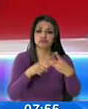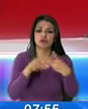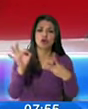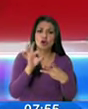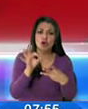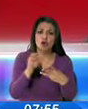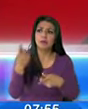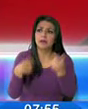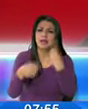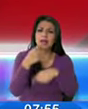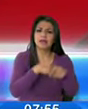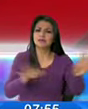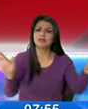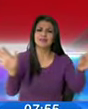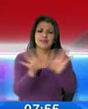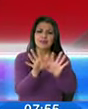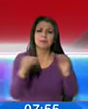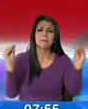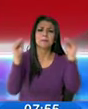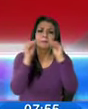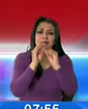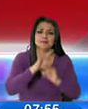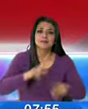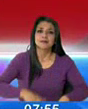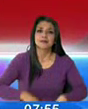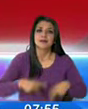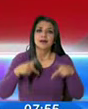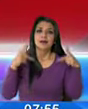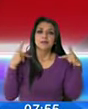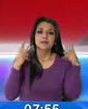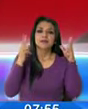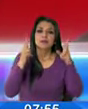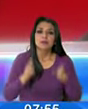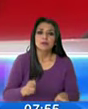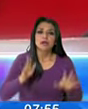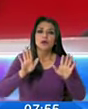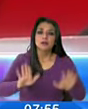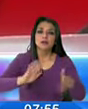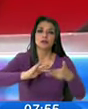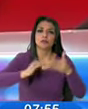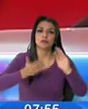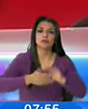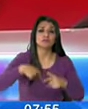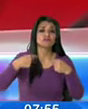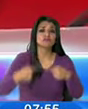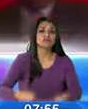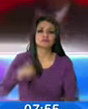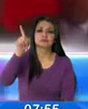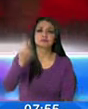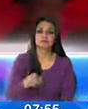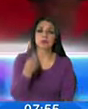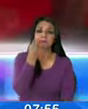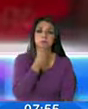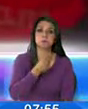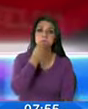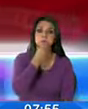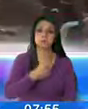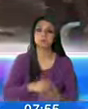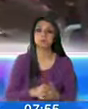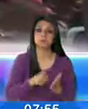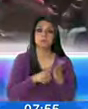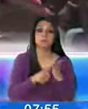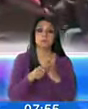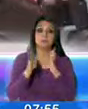la comercialización. Es el sustento de la vida del ser humano que cada día necesitamos comer. El ministro de